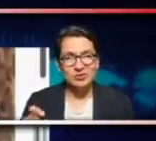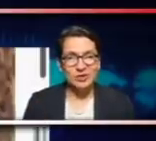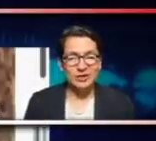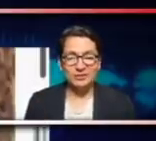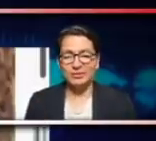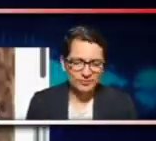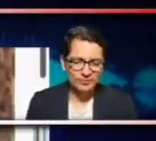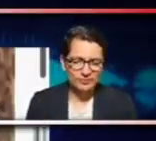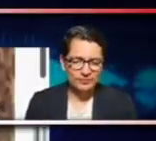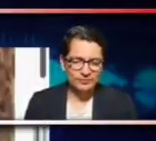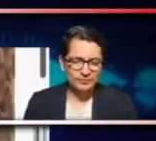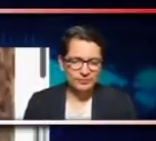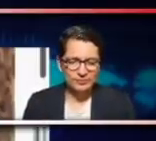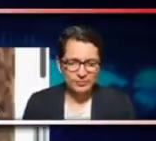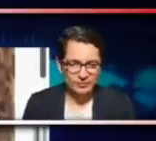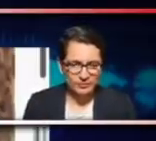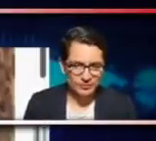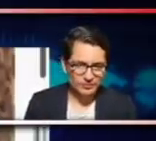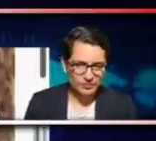histórica